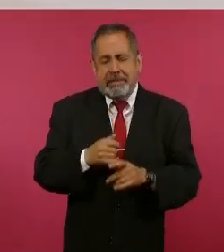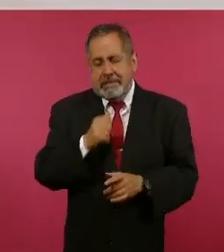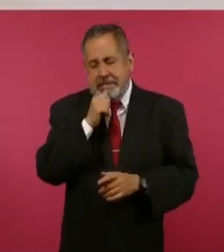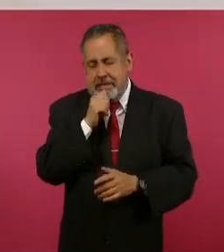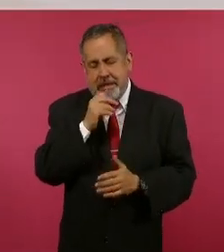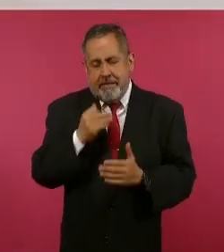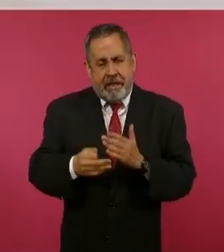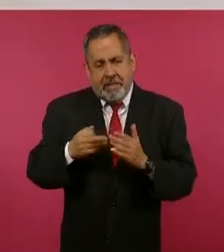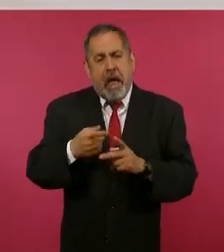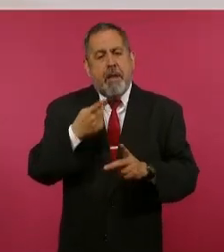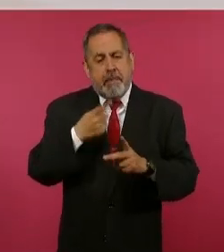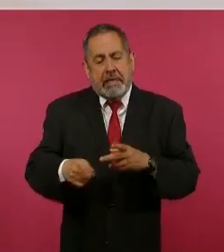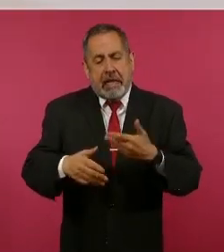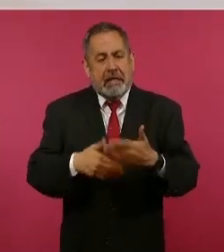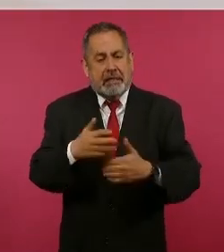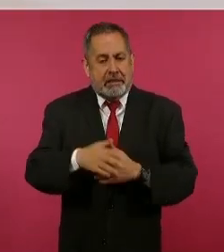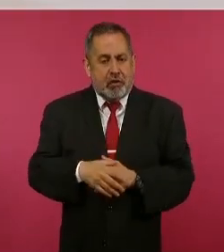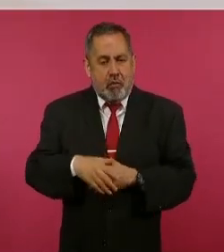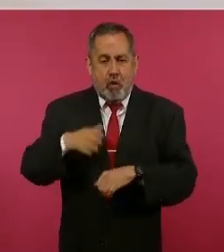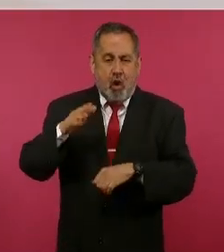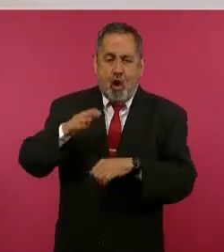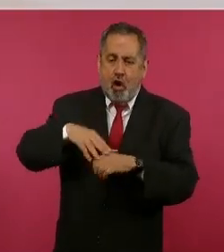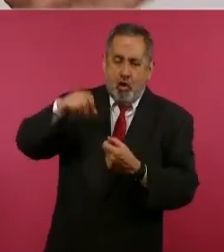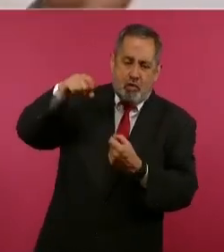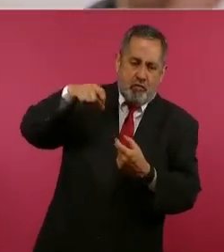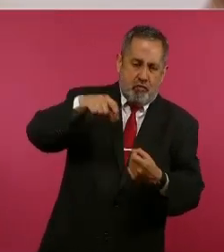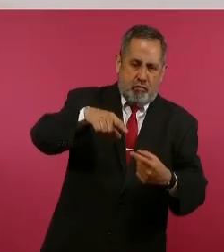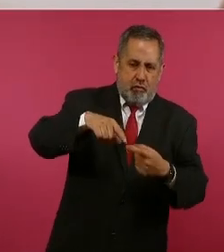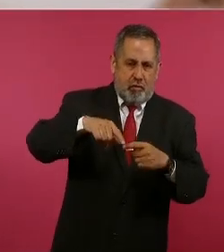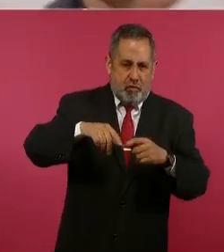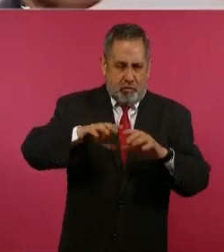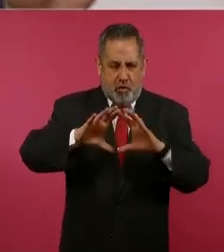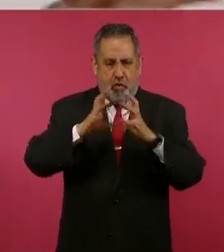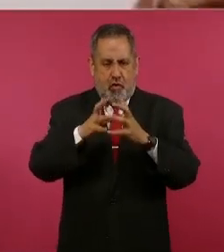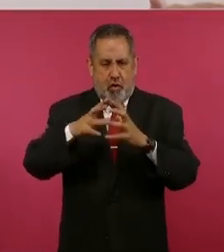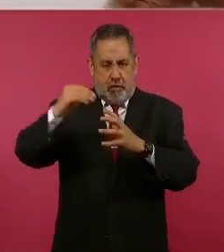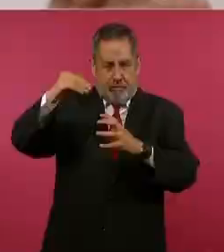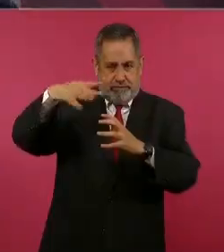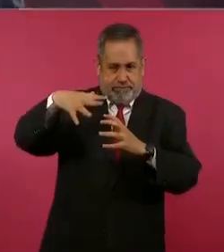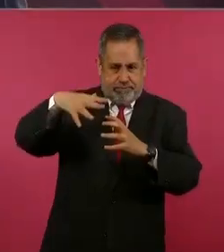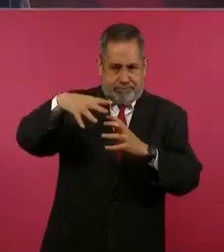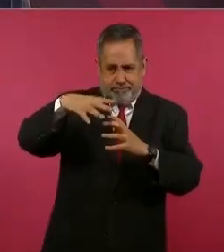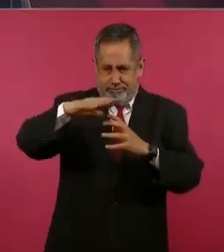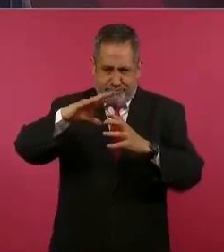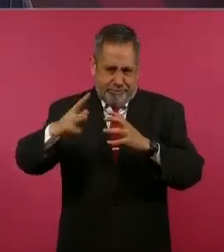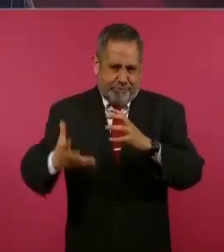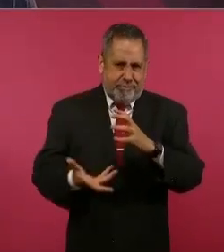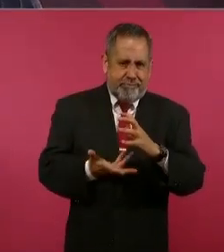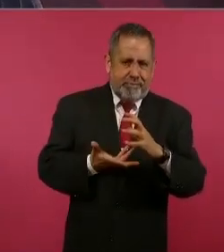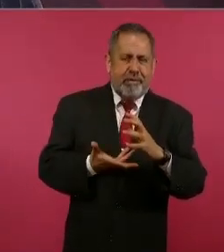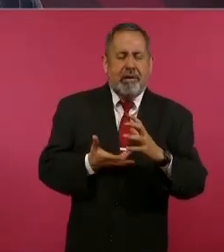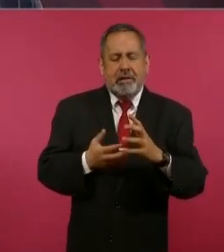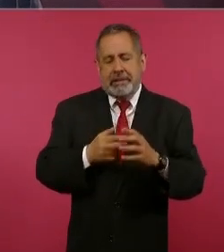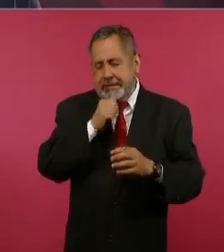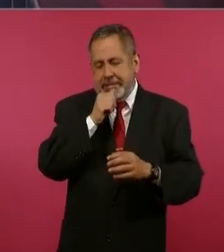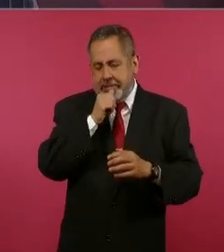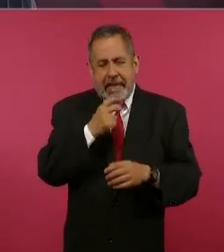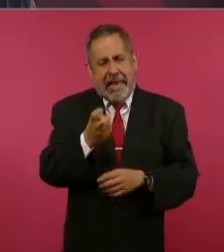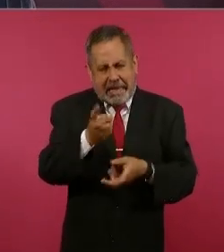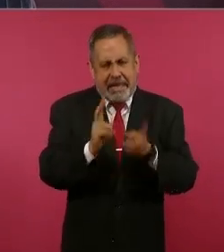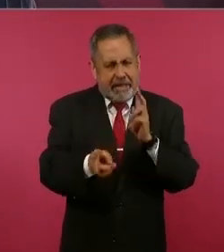por internet, que se tenga señal, que se alumbre todo el territorio nacional. Sobre eso